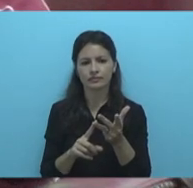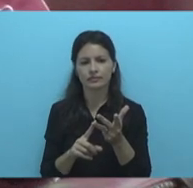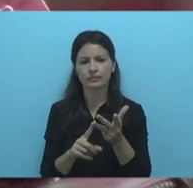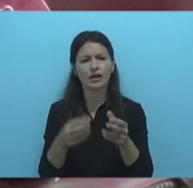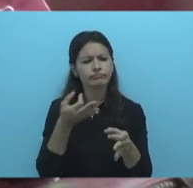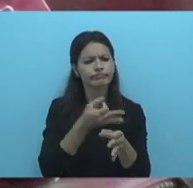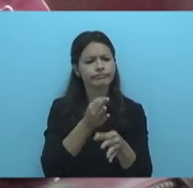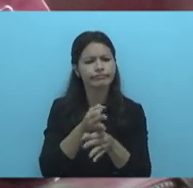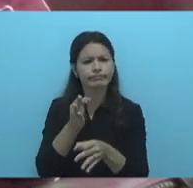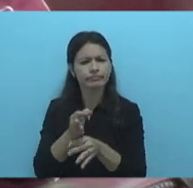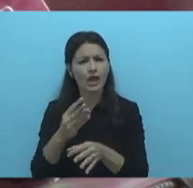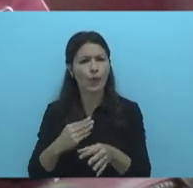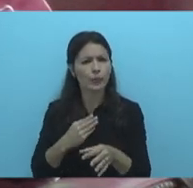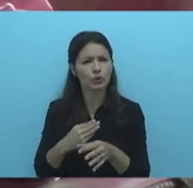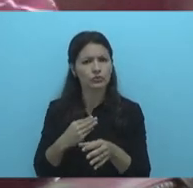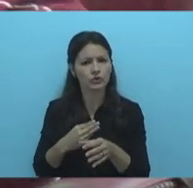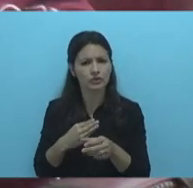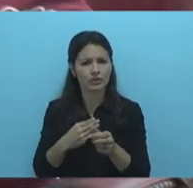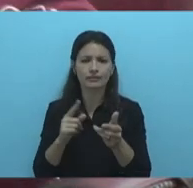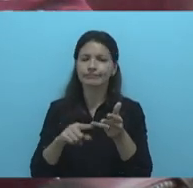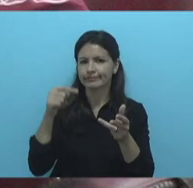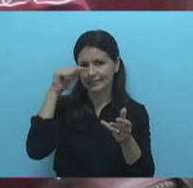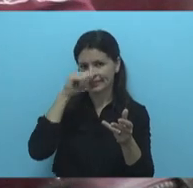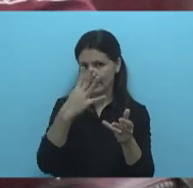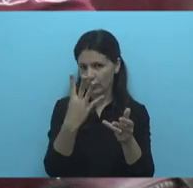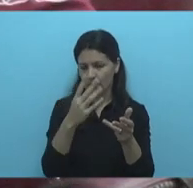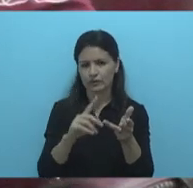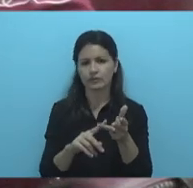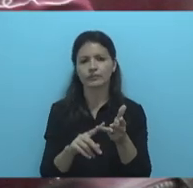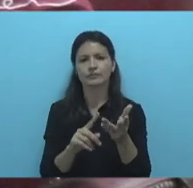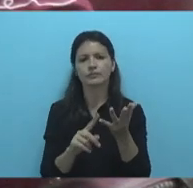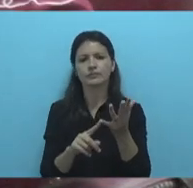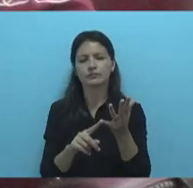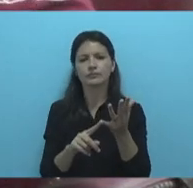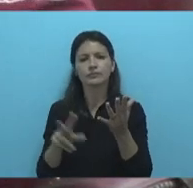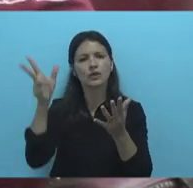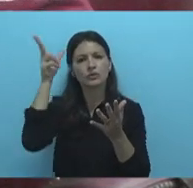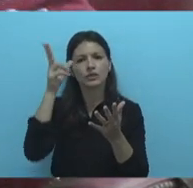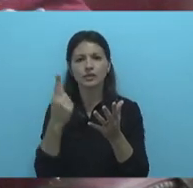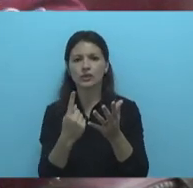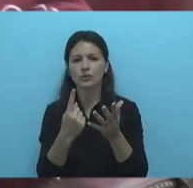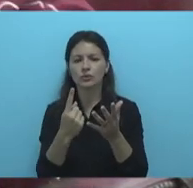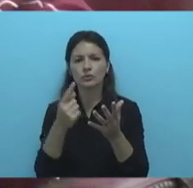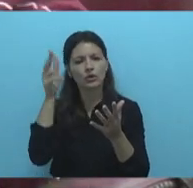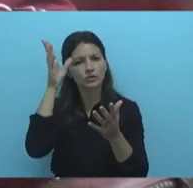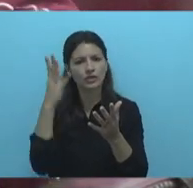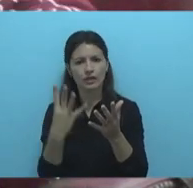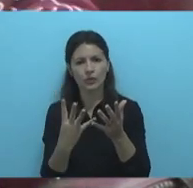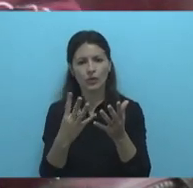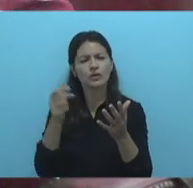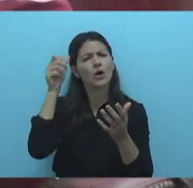Capacitación emocional. Número 74, 74. Sí, del actual listado. Y el 81 y el 84.